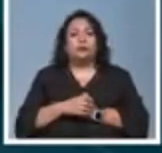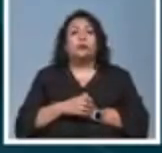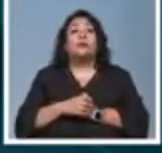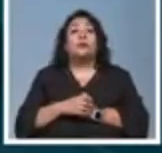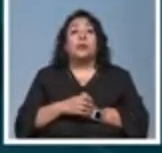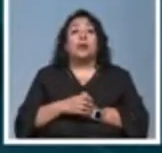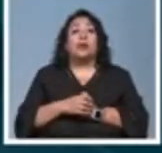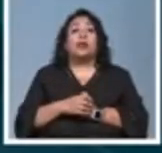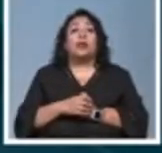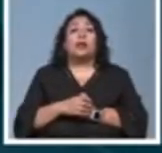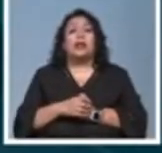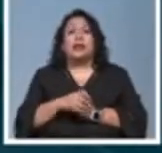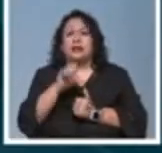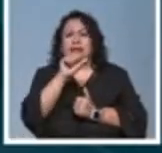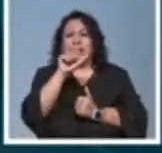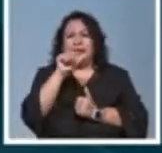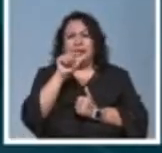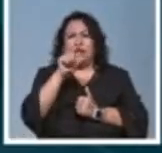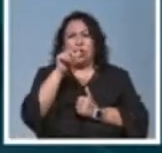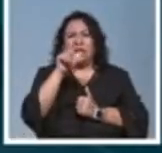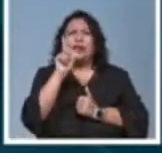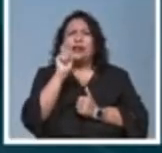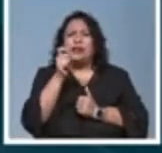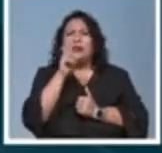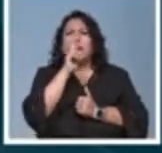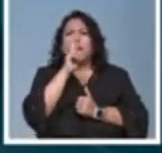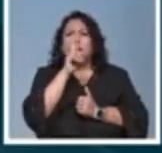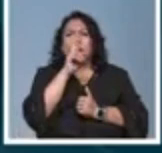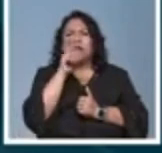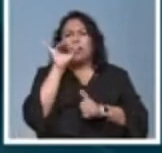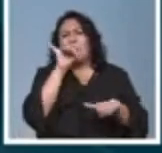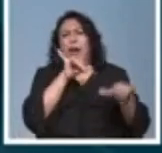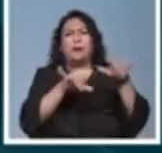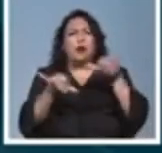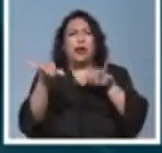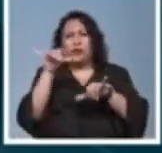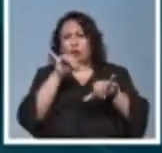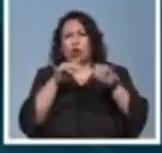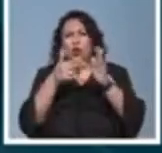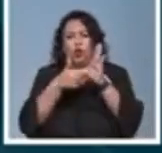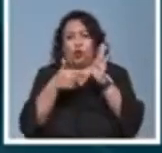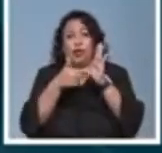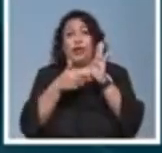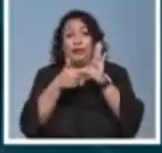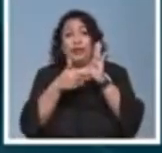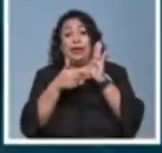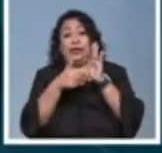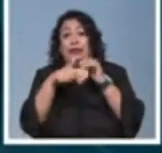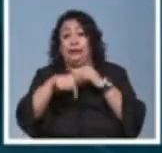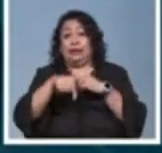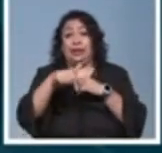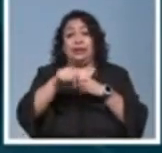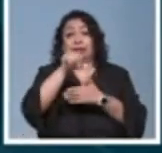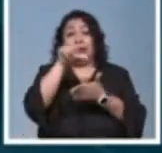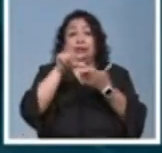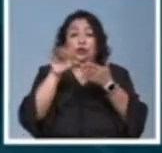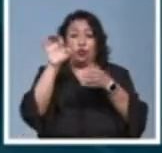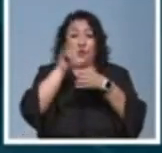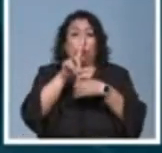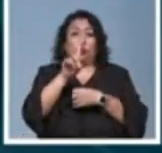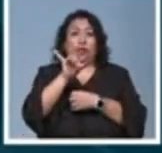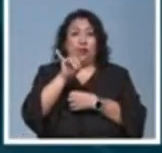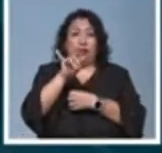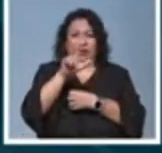La Salida es Colectiva retoma resultados de los laboratorios y de los talleres que se llevan a cabo aquí en el Centro de Cultura